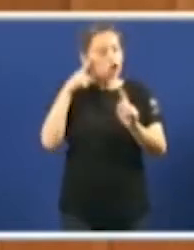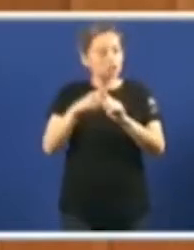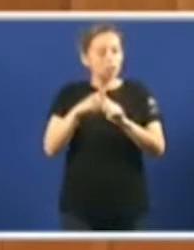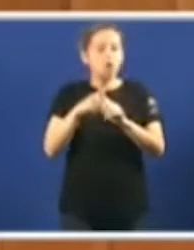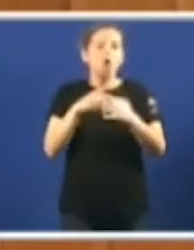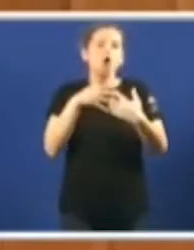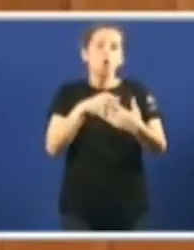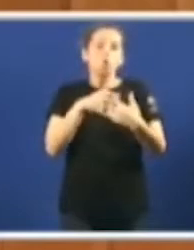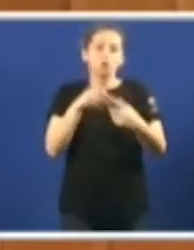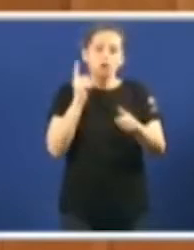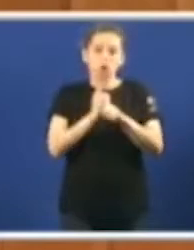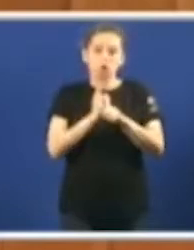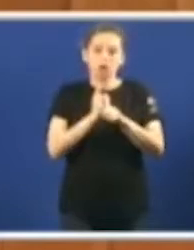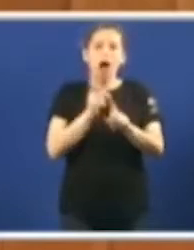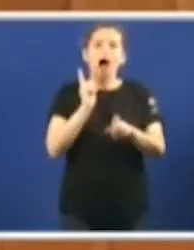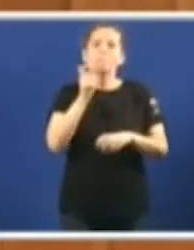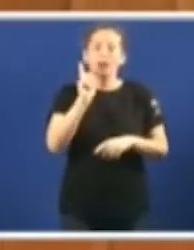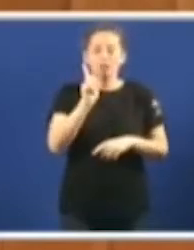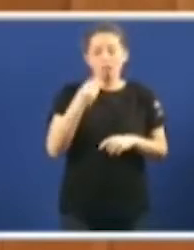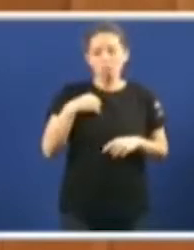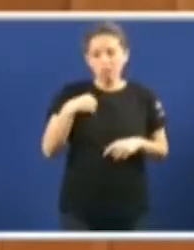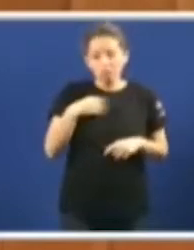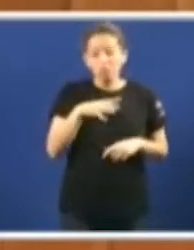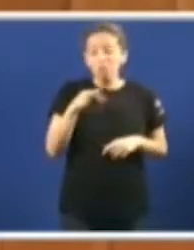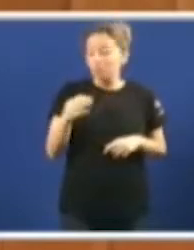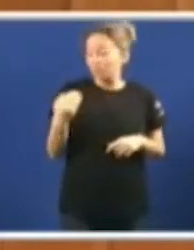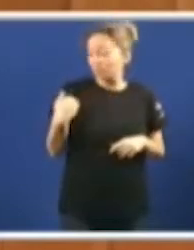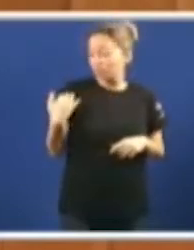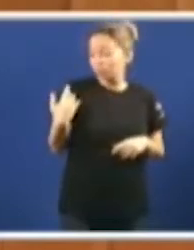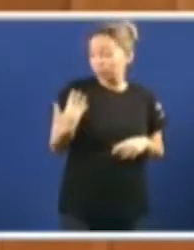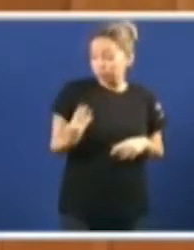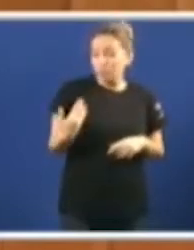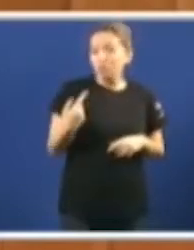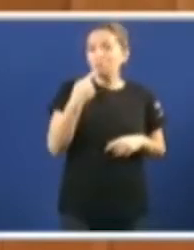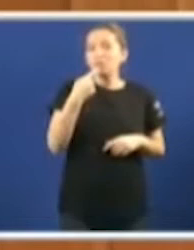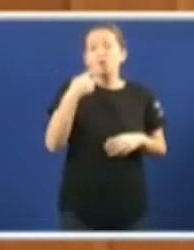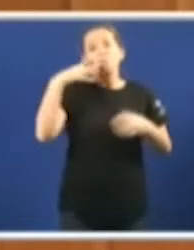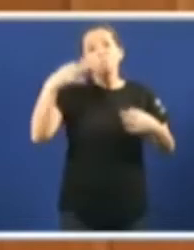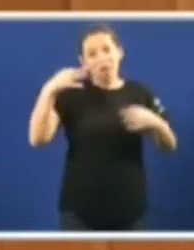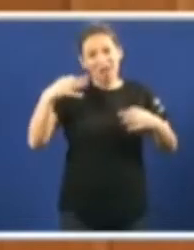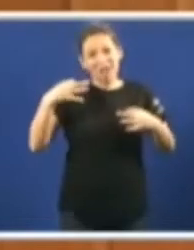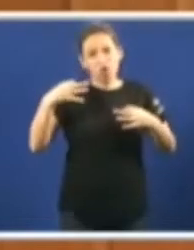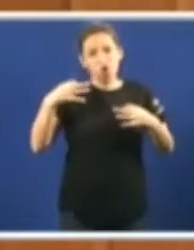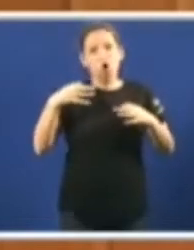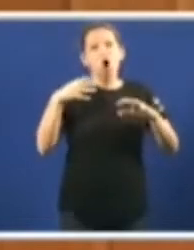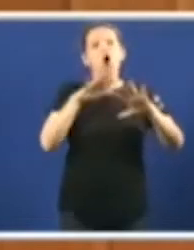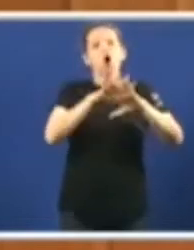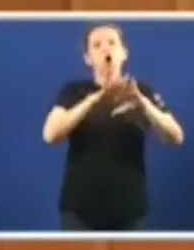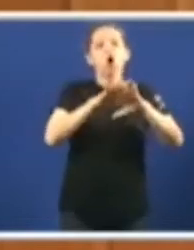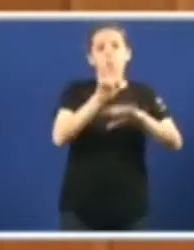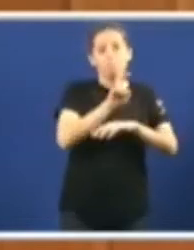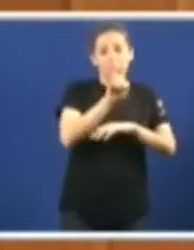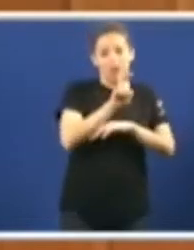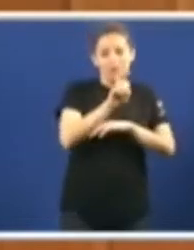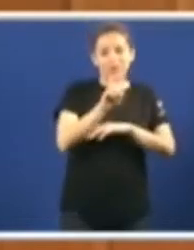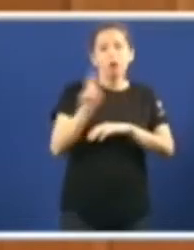tempo visibilizando e alertando do grave perigo no que supón esta especie invasora para as colmeas, pero tamén advertindo